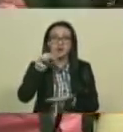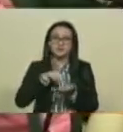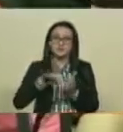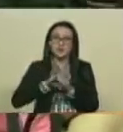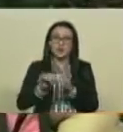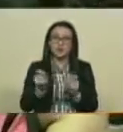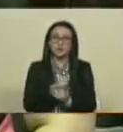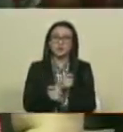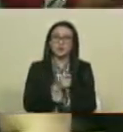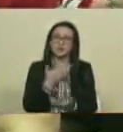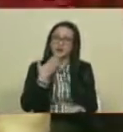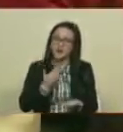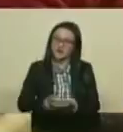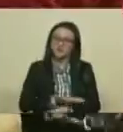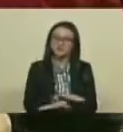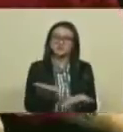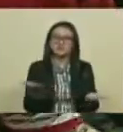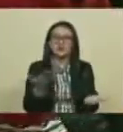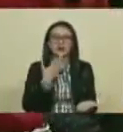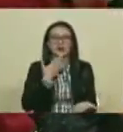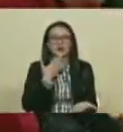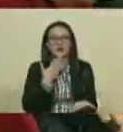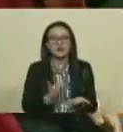logró en aquel